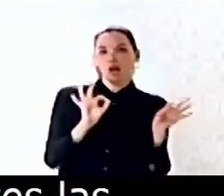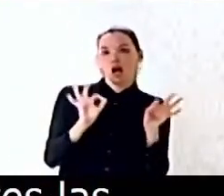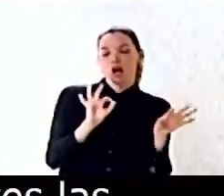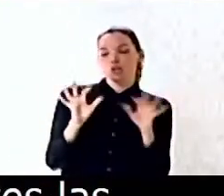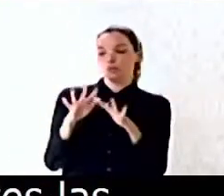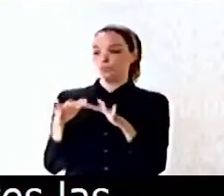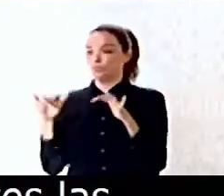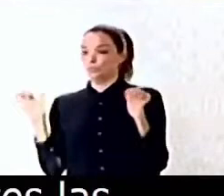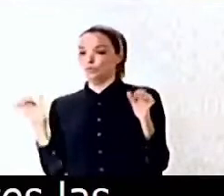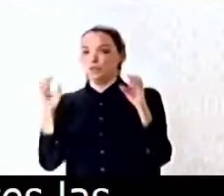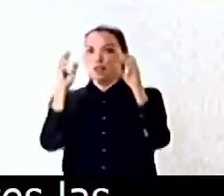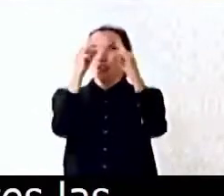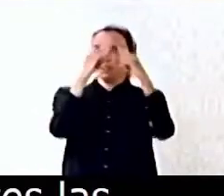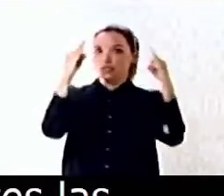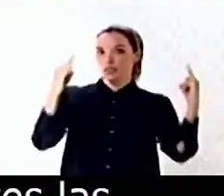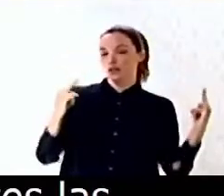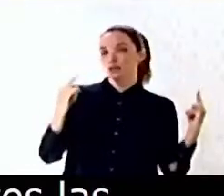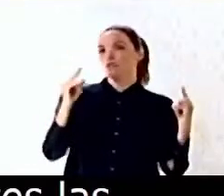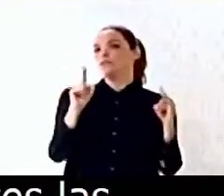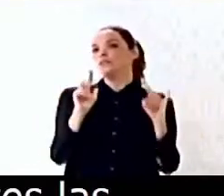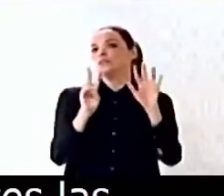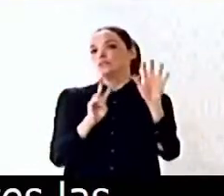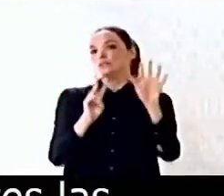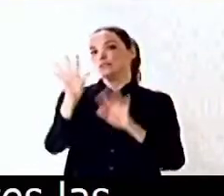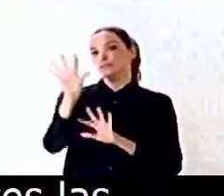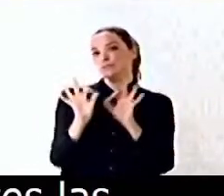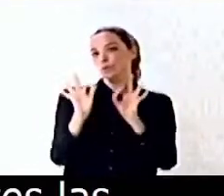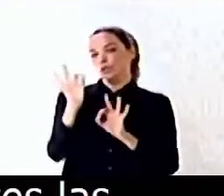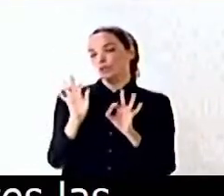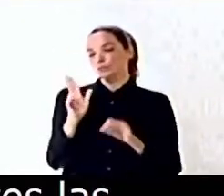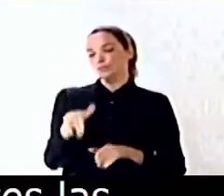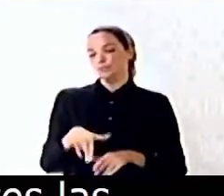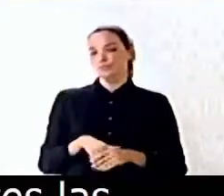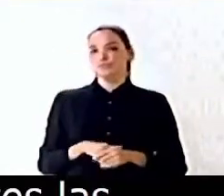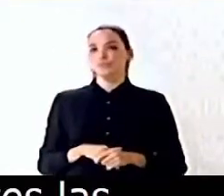circos y carpas, 75%.